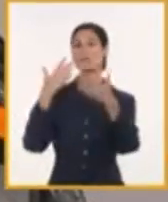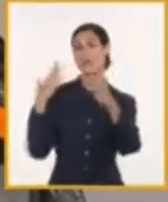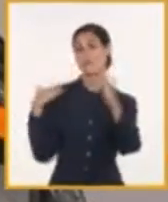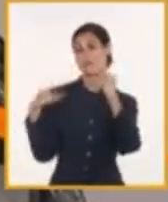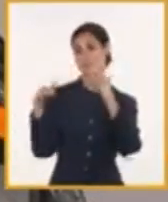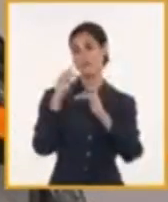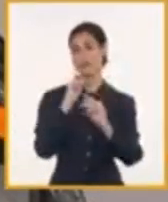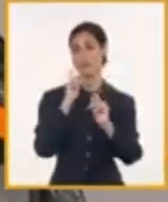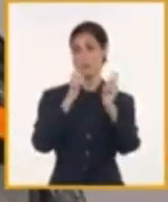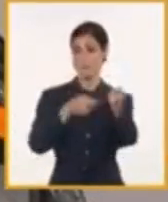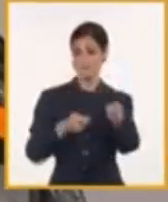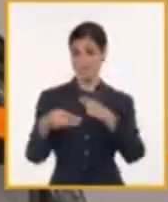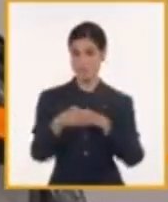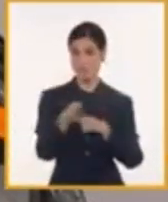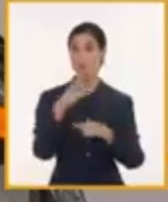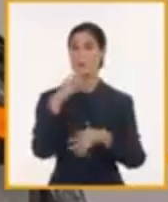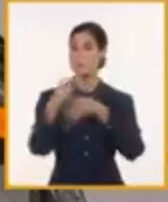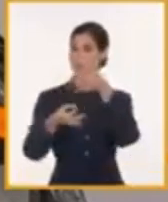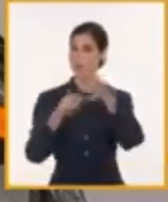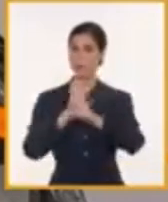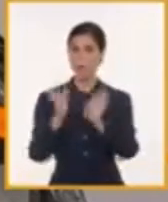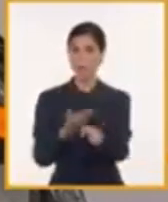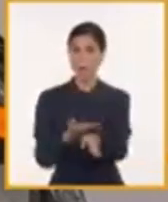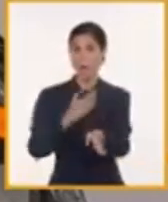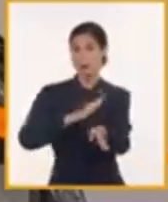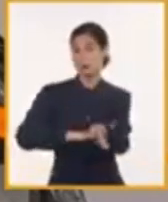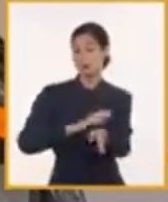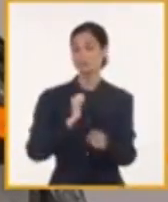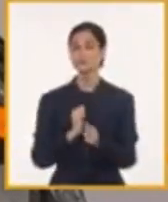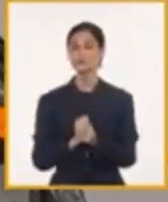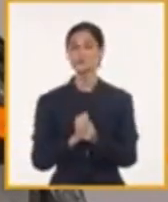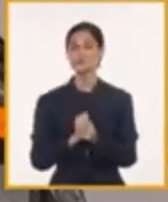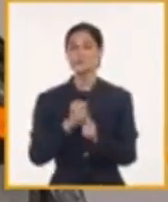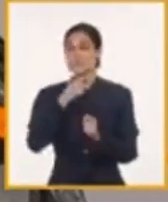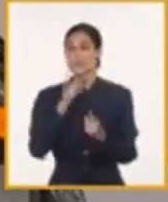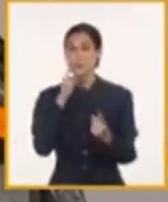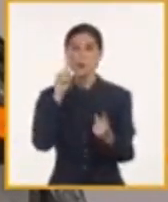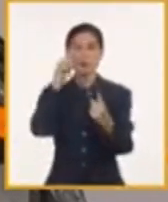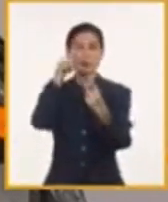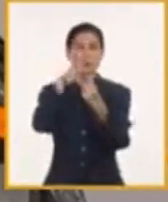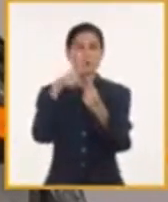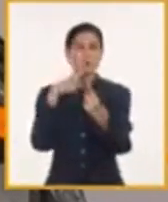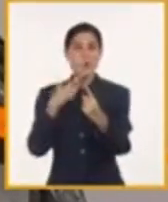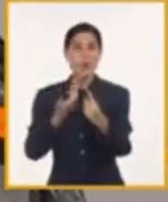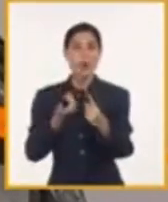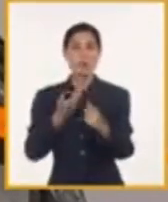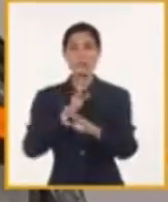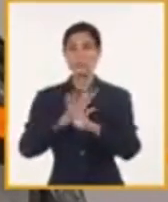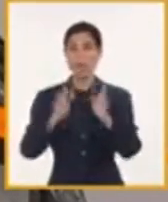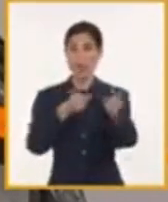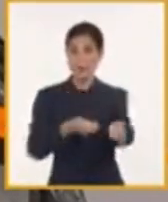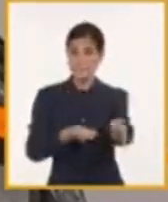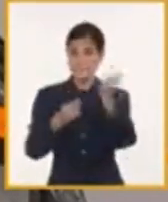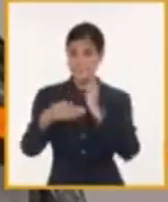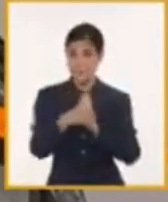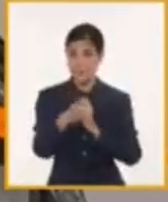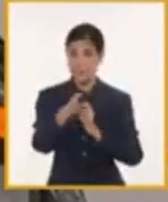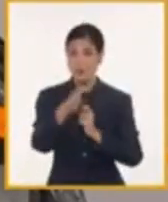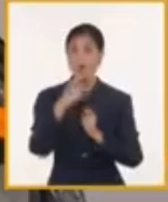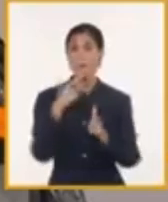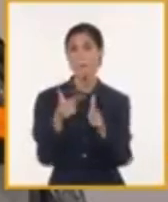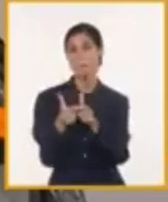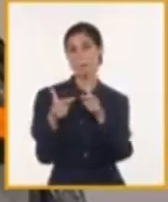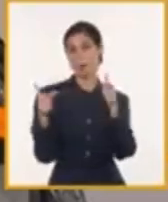la producción en el grupo empresarial está centrada en incrementar la captura bruta, que es indiscutiblemente la materia